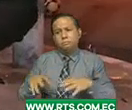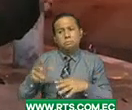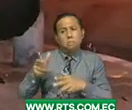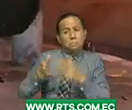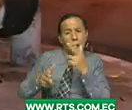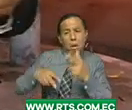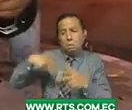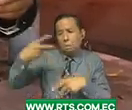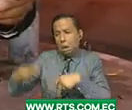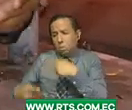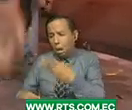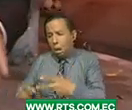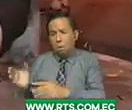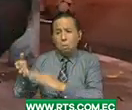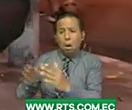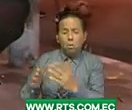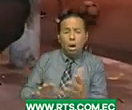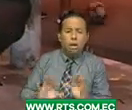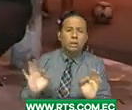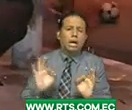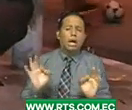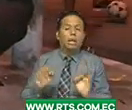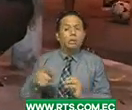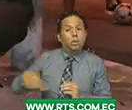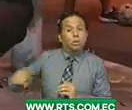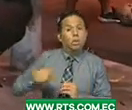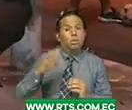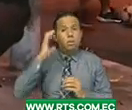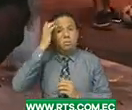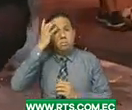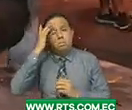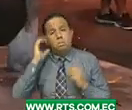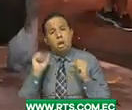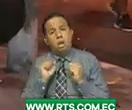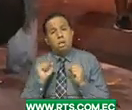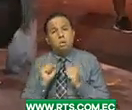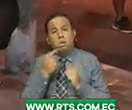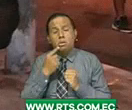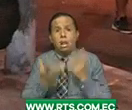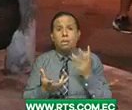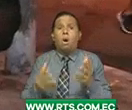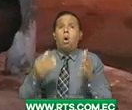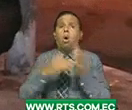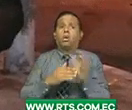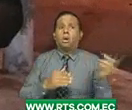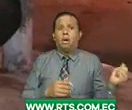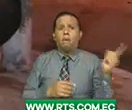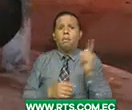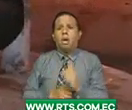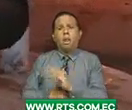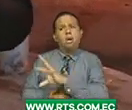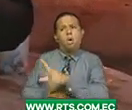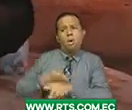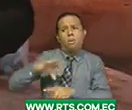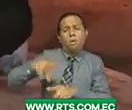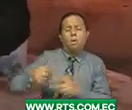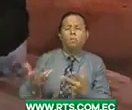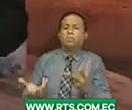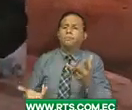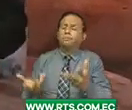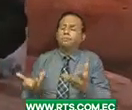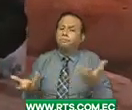heridos ni fallecidos, pero ellos sí temen de que estas personas regresen y vuelvan a robar los teléfonos celulares y realizar